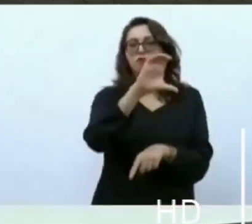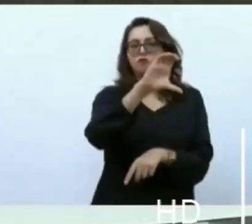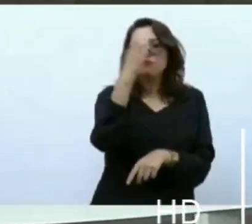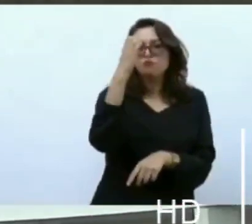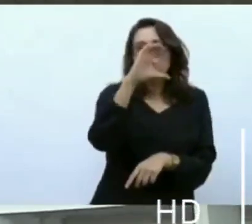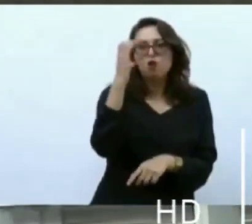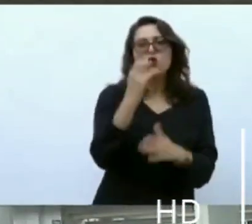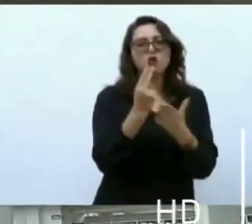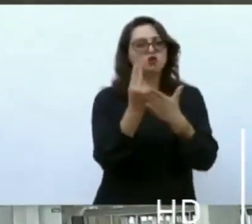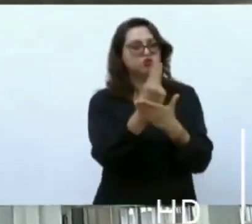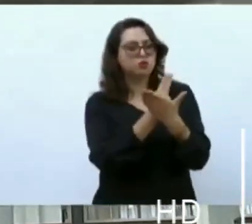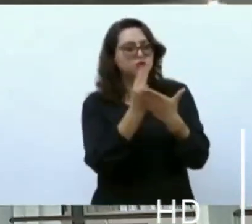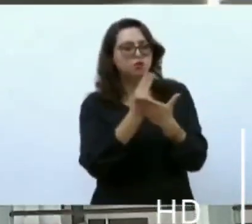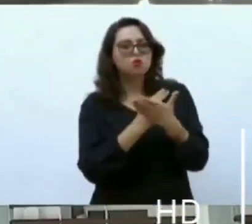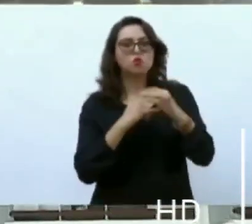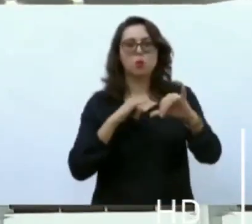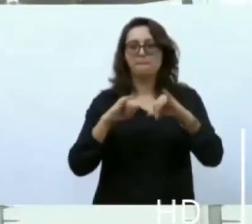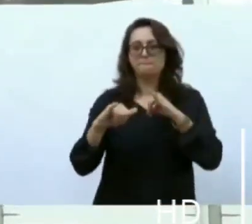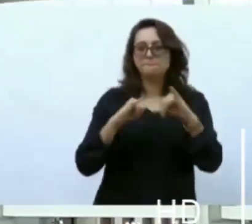ilustraciones, mapas,